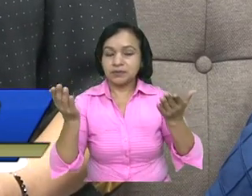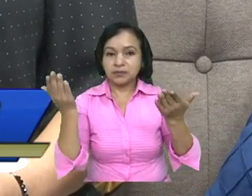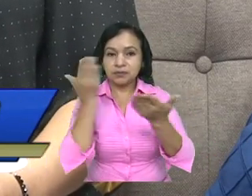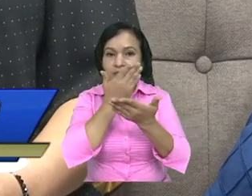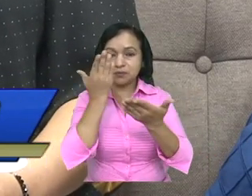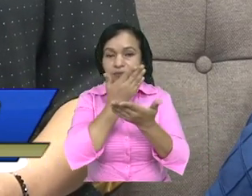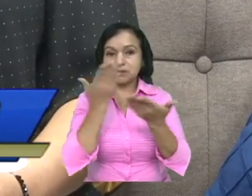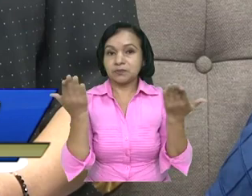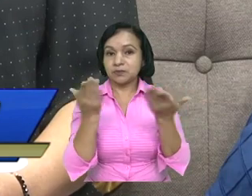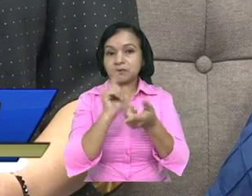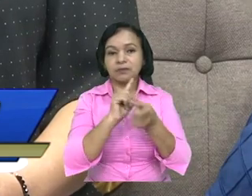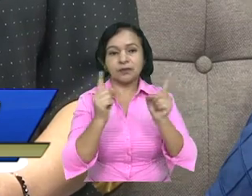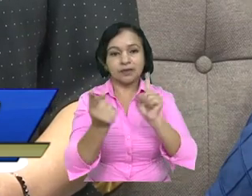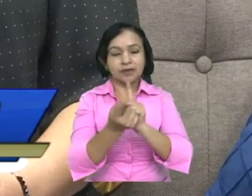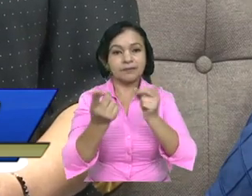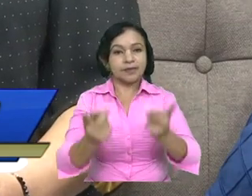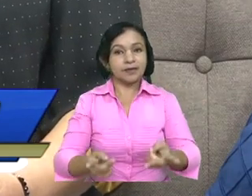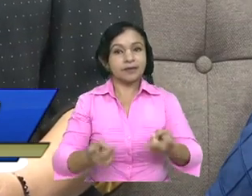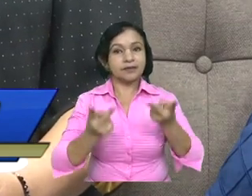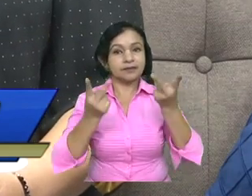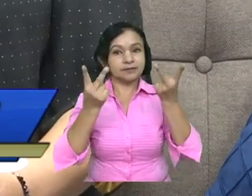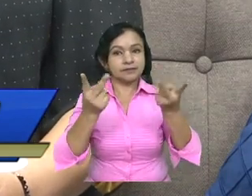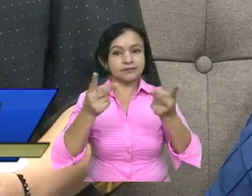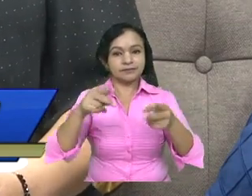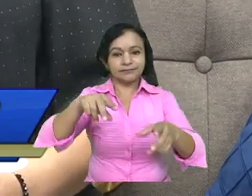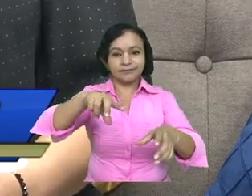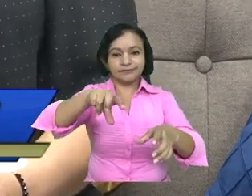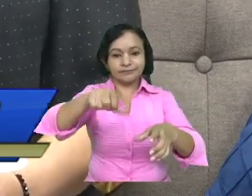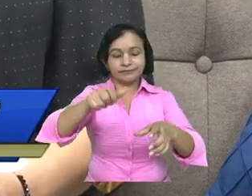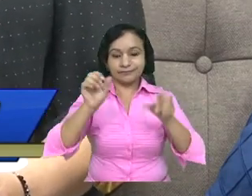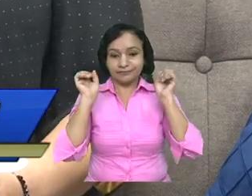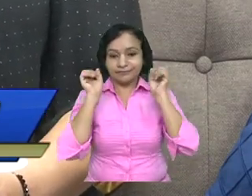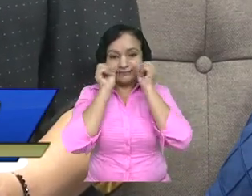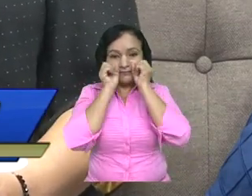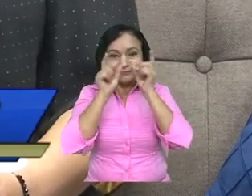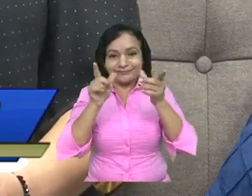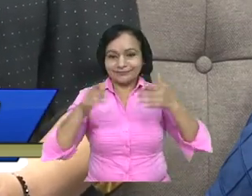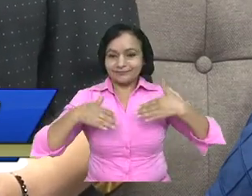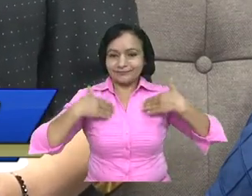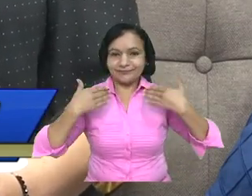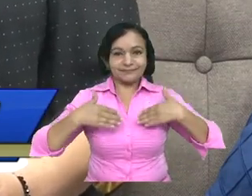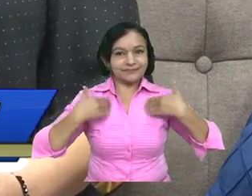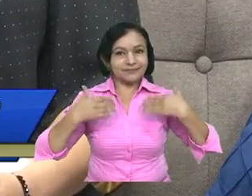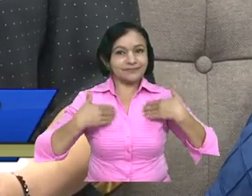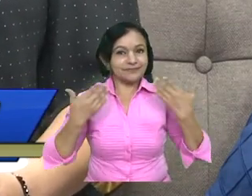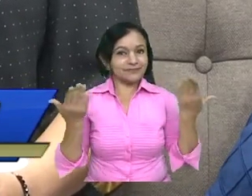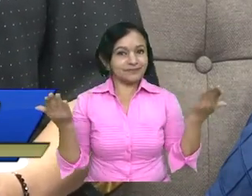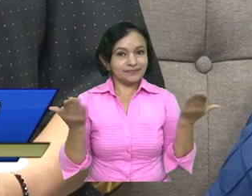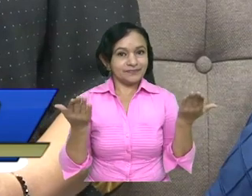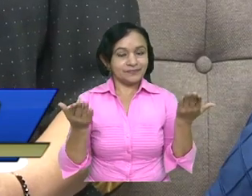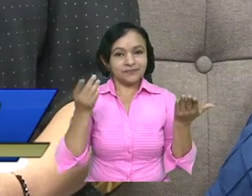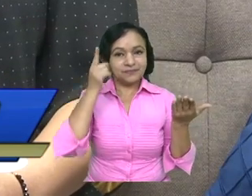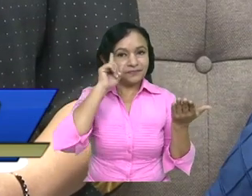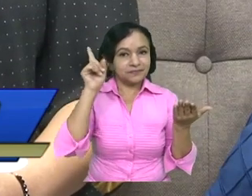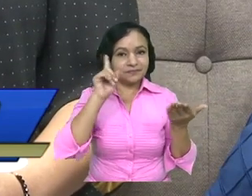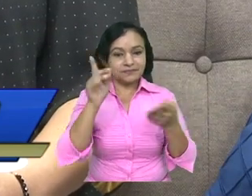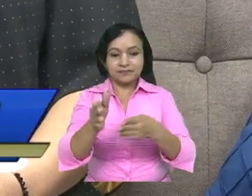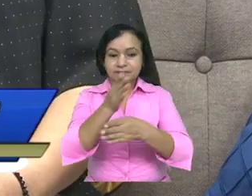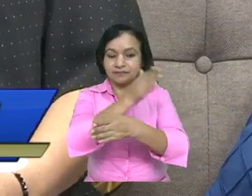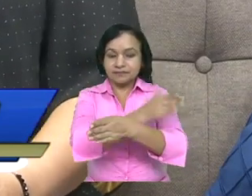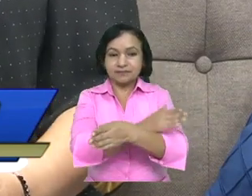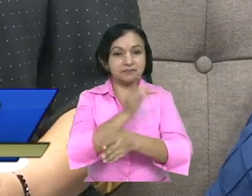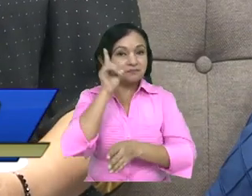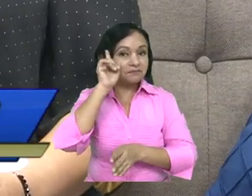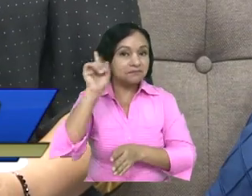acceso. Entonces, eso de abrir la llave es mágico para ellos, o sea, no es algo que lo tenían antes,